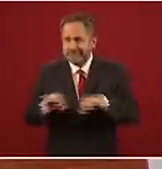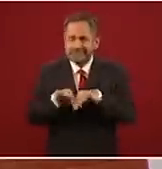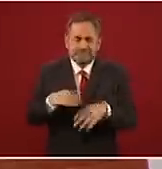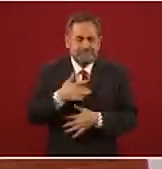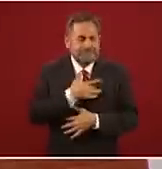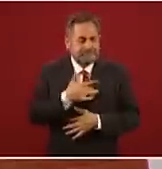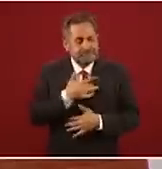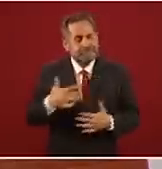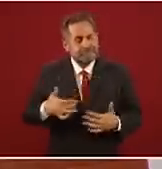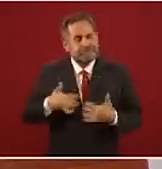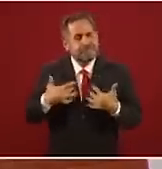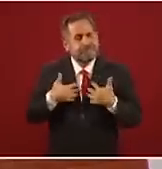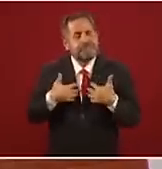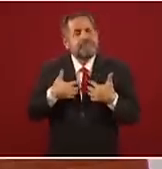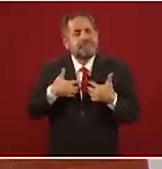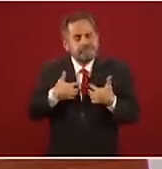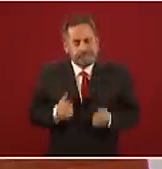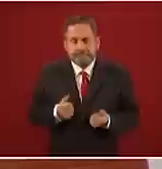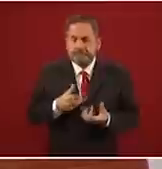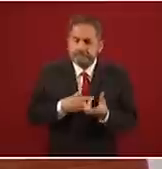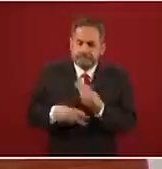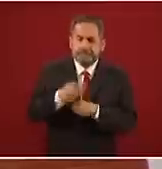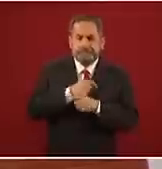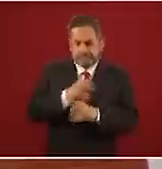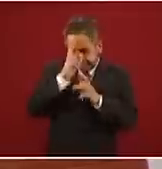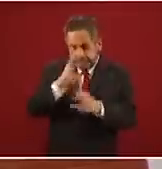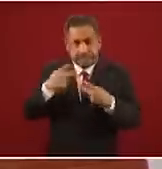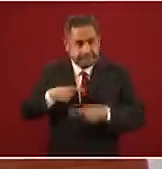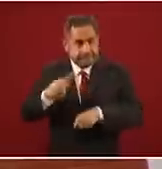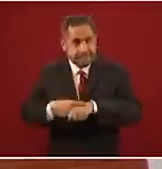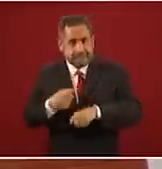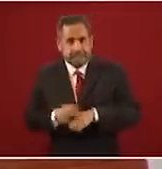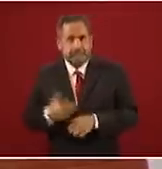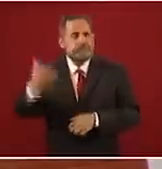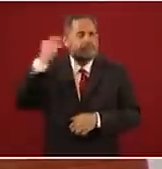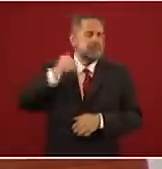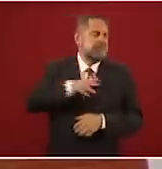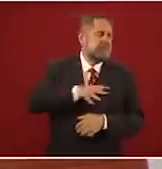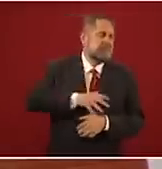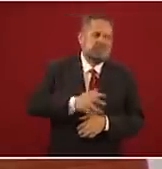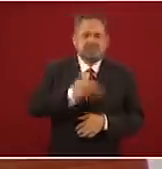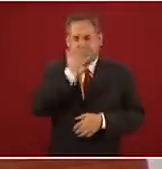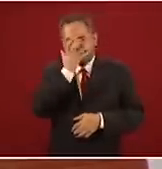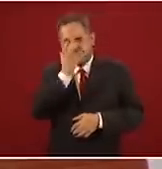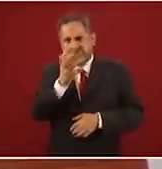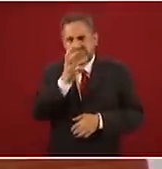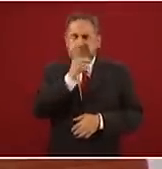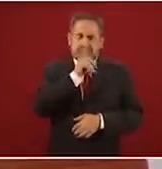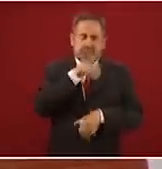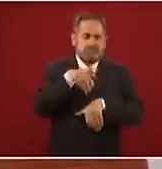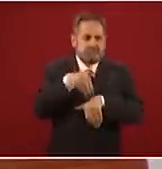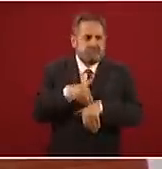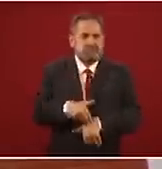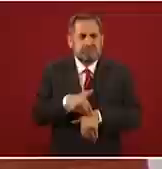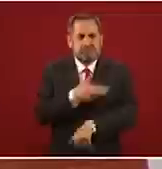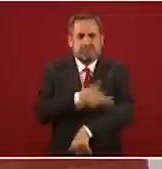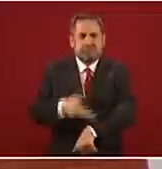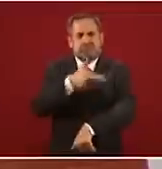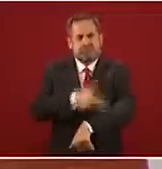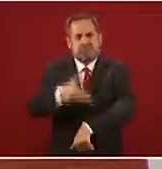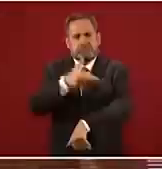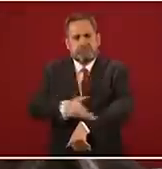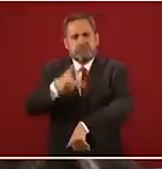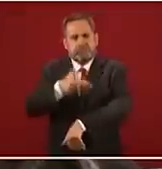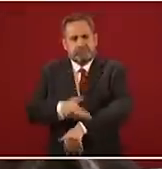tiene la humanización en el trato al derechohabiente. Se ha perdido mucho, está muy robotizado, muy mecanizado el